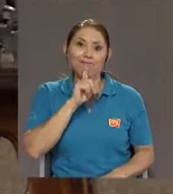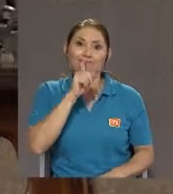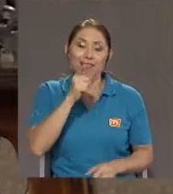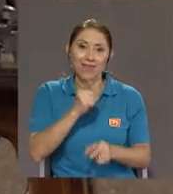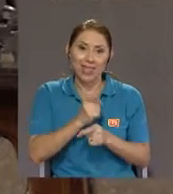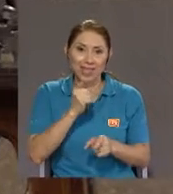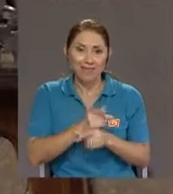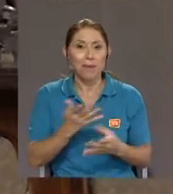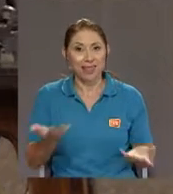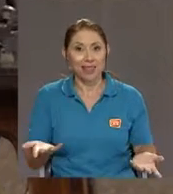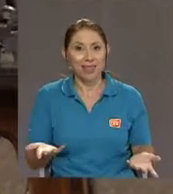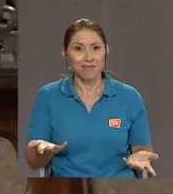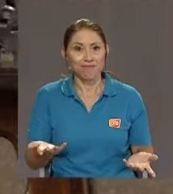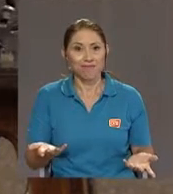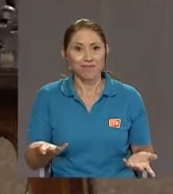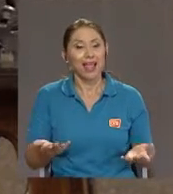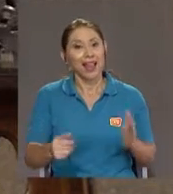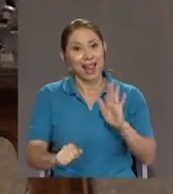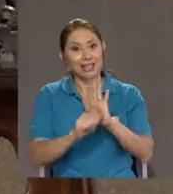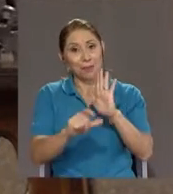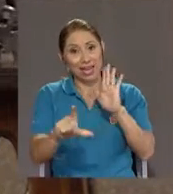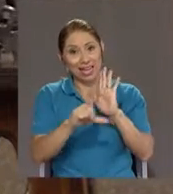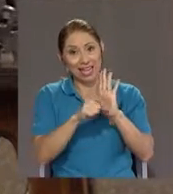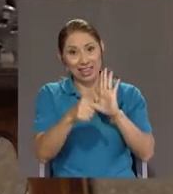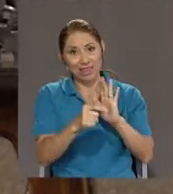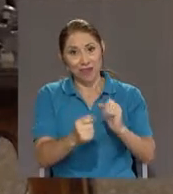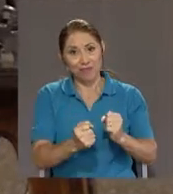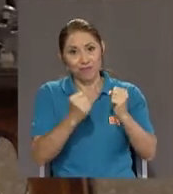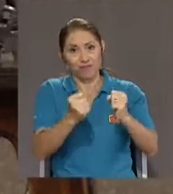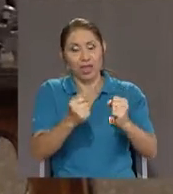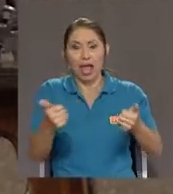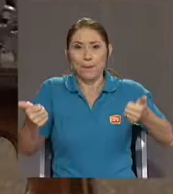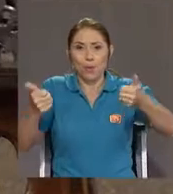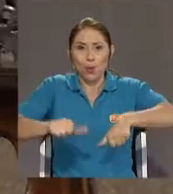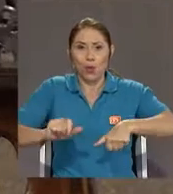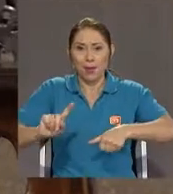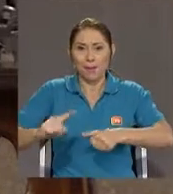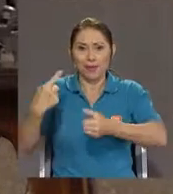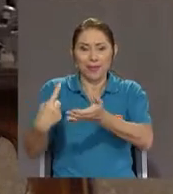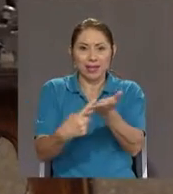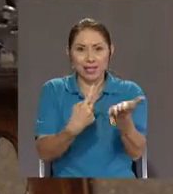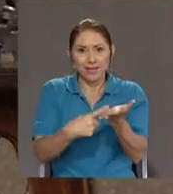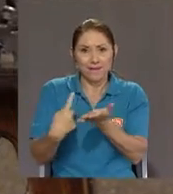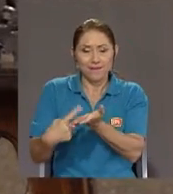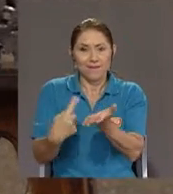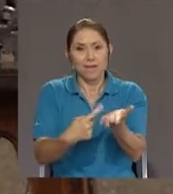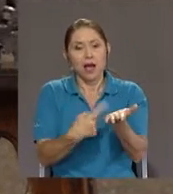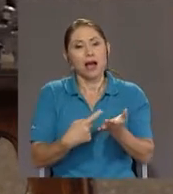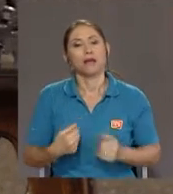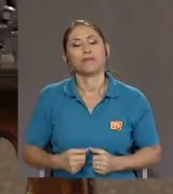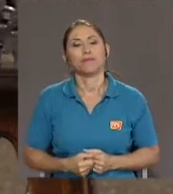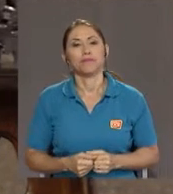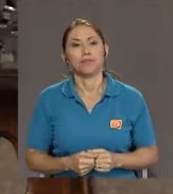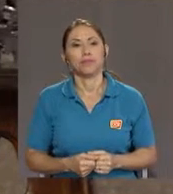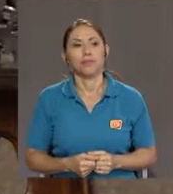el soberano, quiero decir la Asamblea Legislativa, en primer debate aprobó. Luego